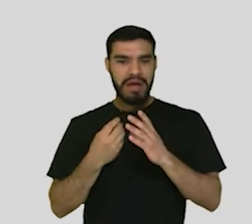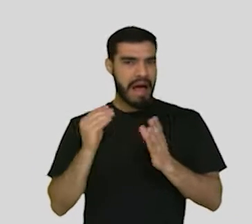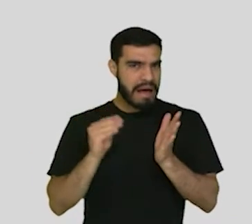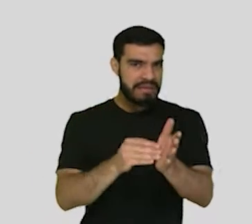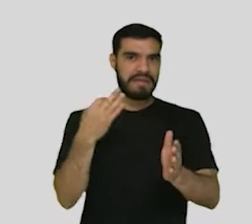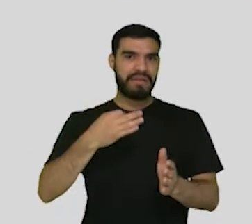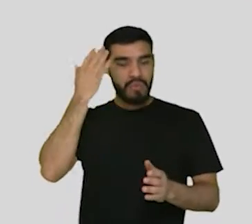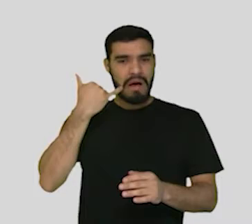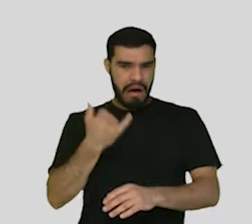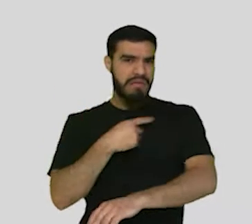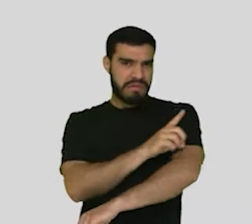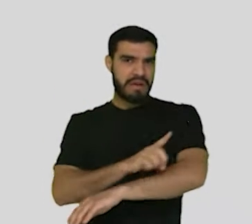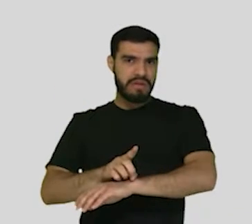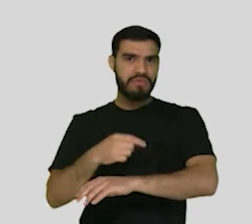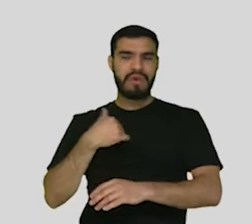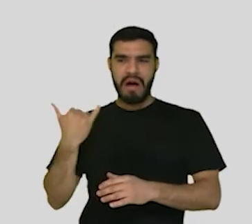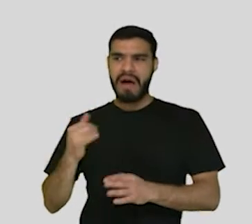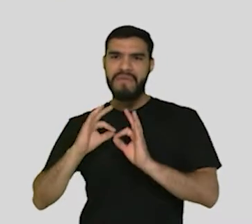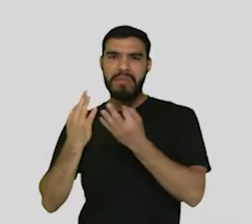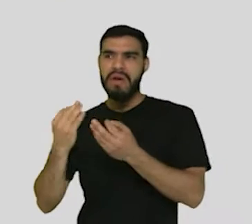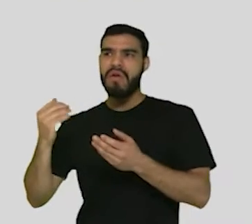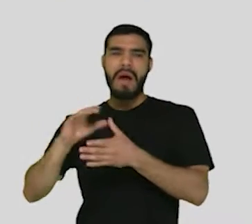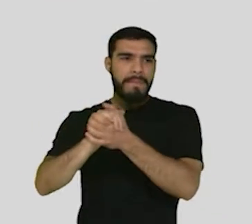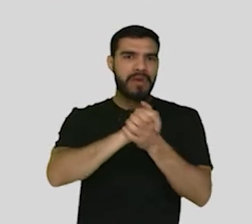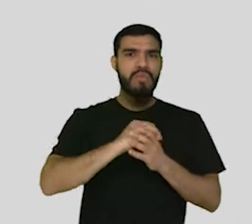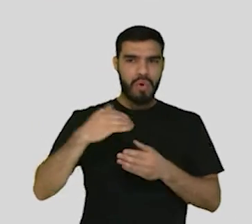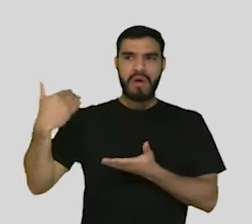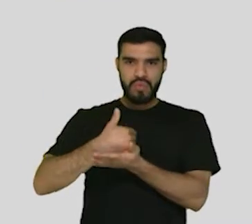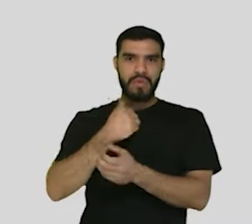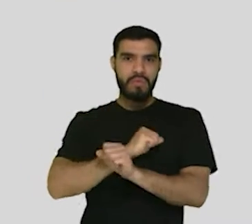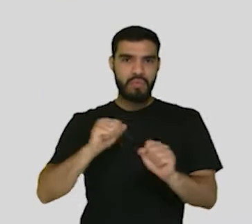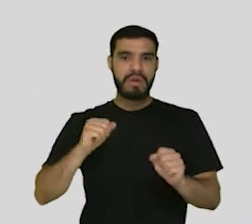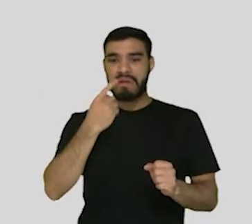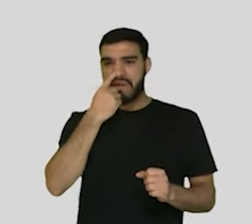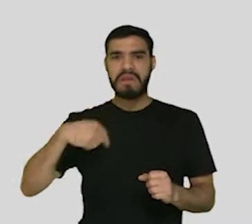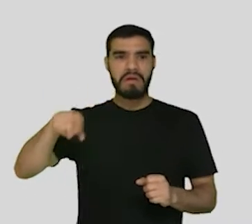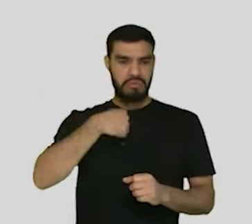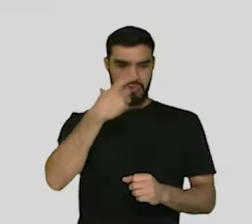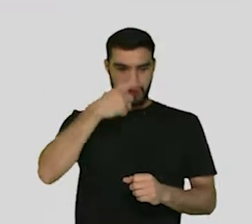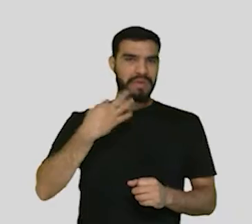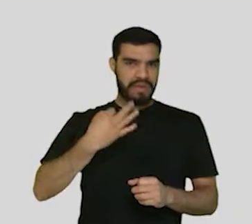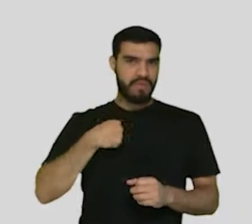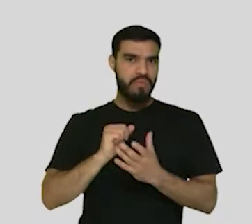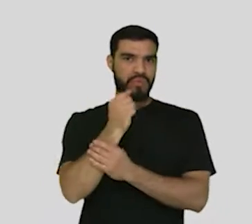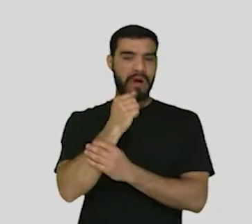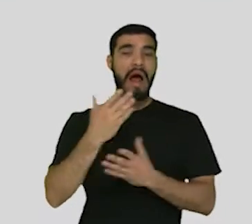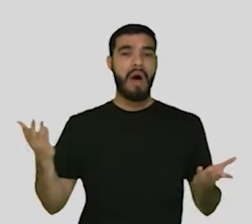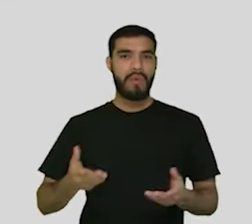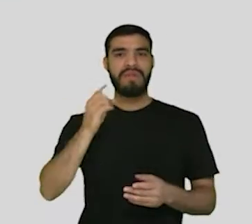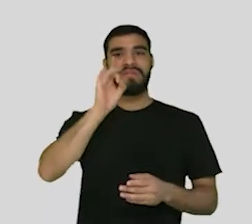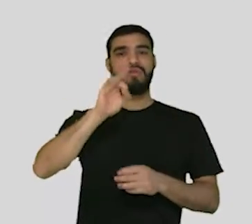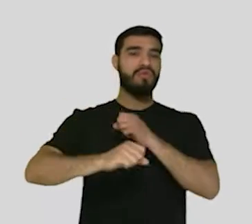huye haro cero es agua ore derecho ha está lleno na ore familia y ha y que tu agua esa oñangare